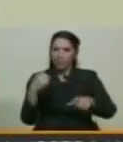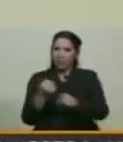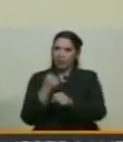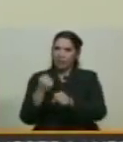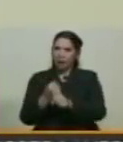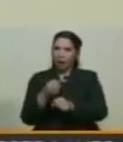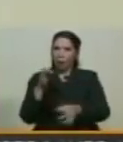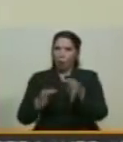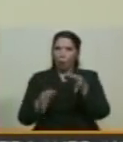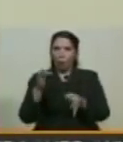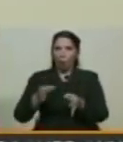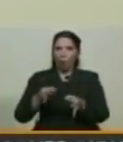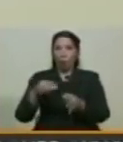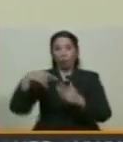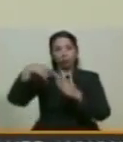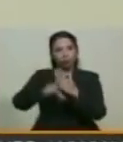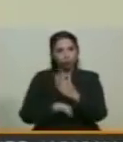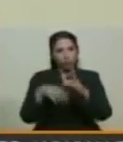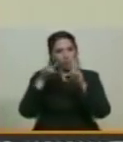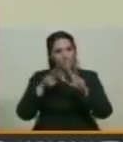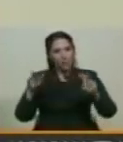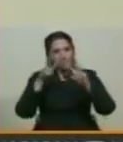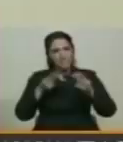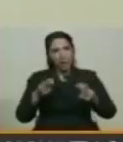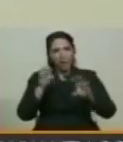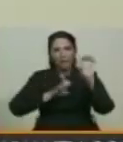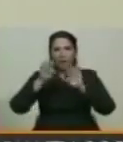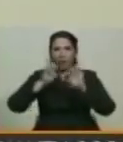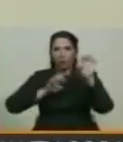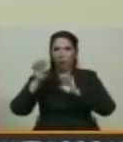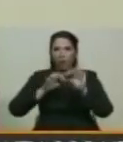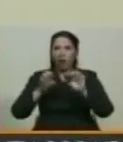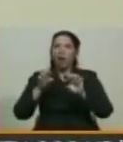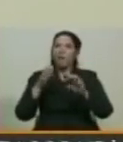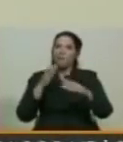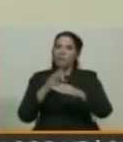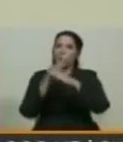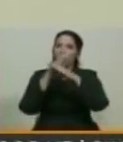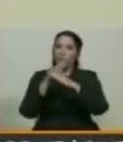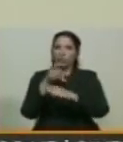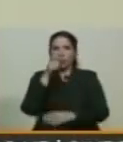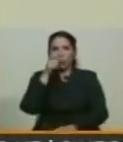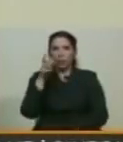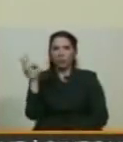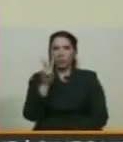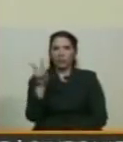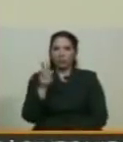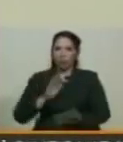intensa, donde se han evaluado los problemas que afronta la población venezolana en aras de solucionar estos percances.